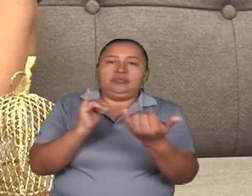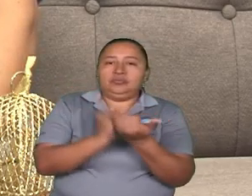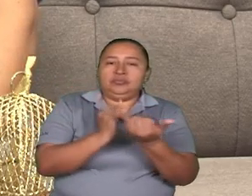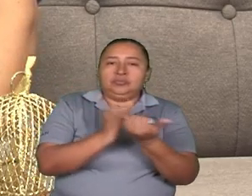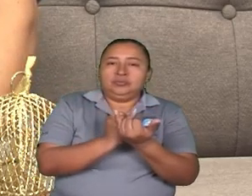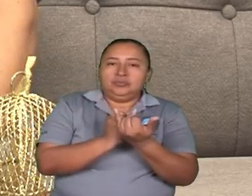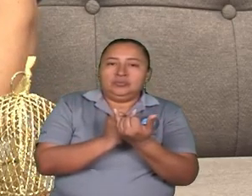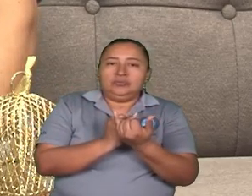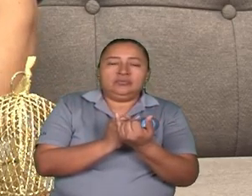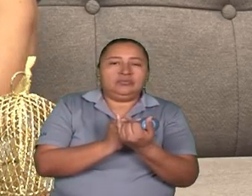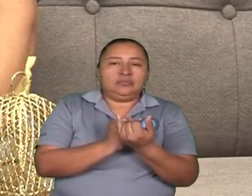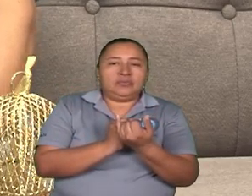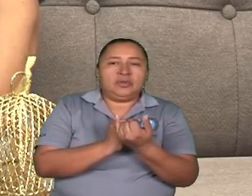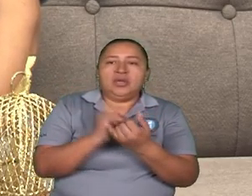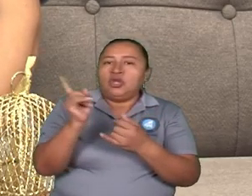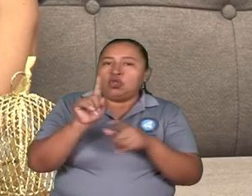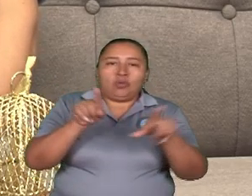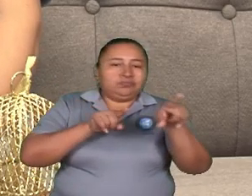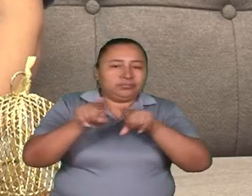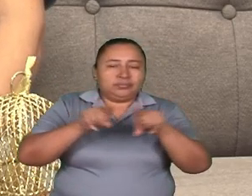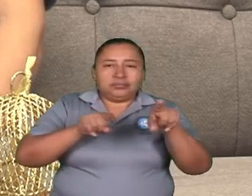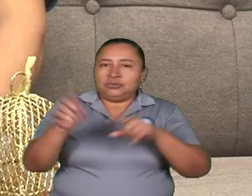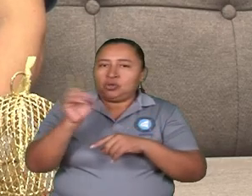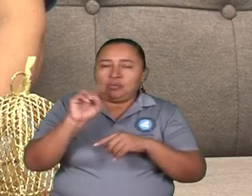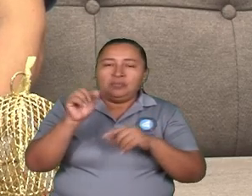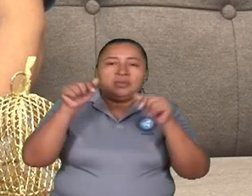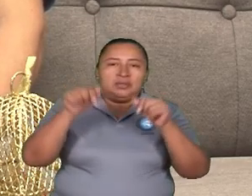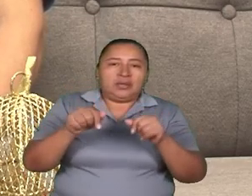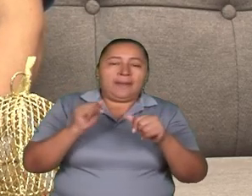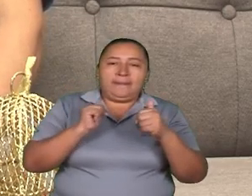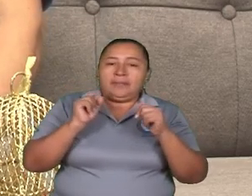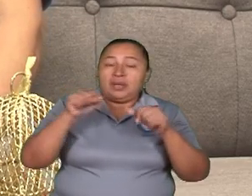Los test que estaba el país árabe